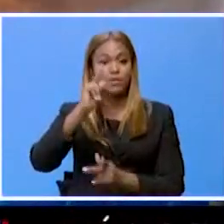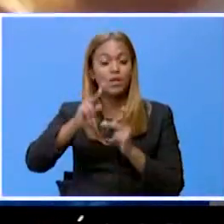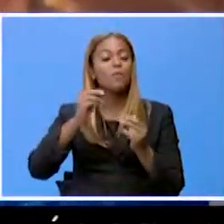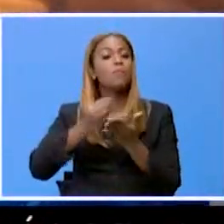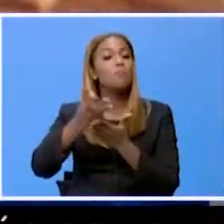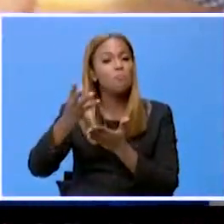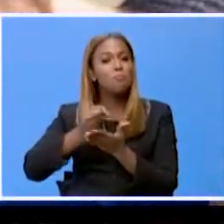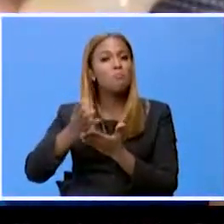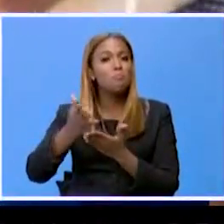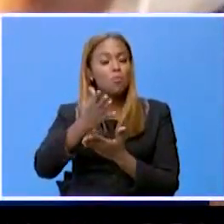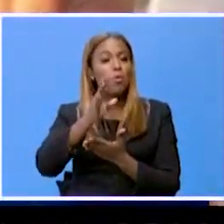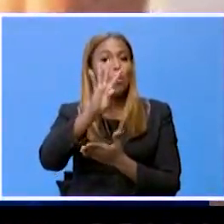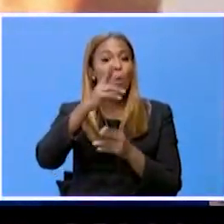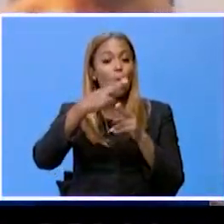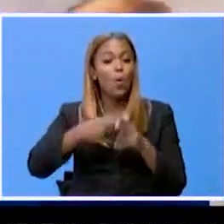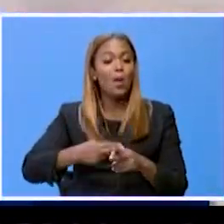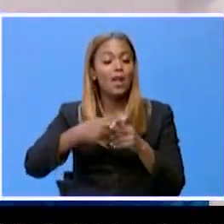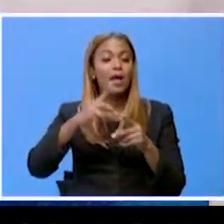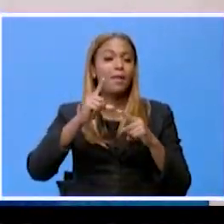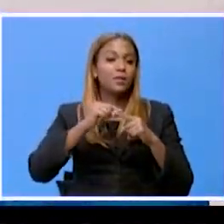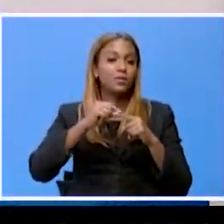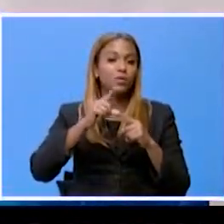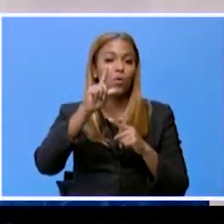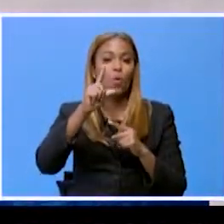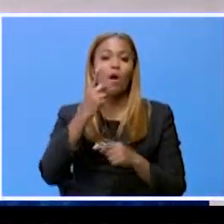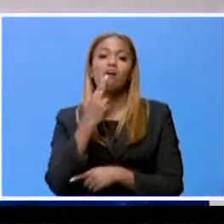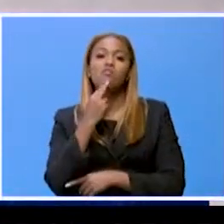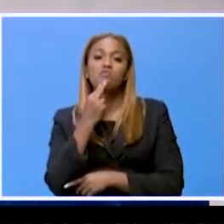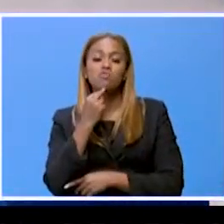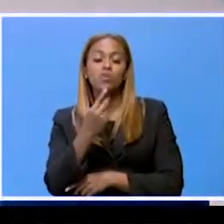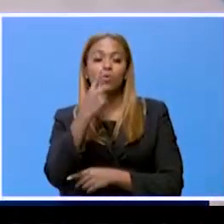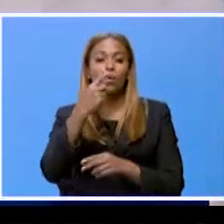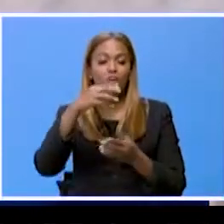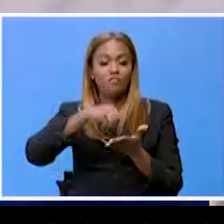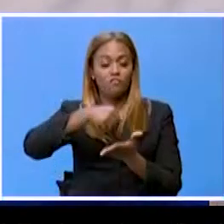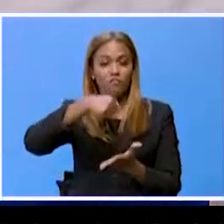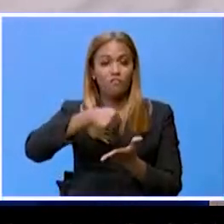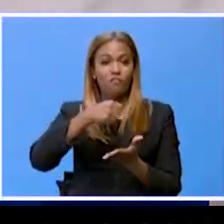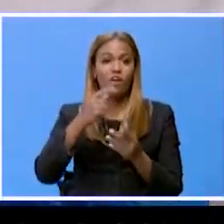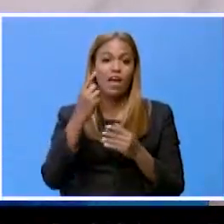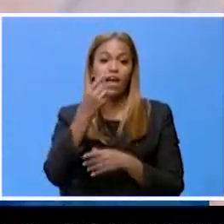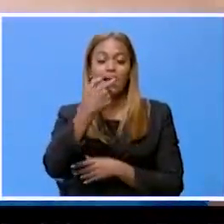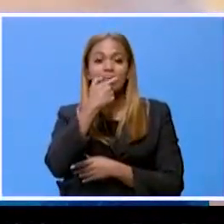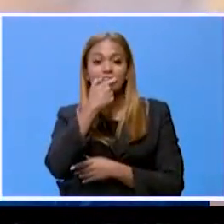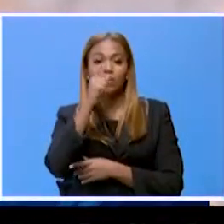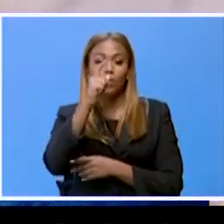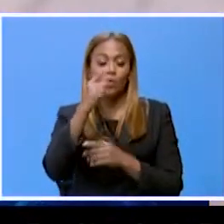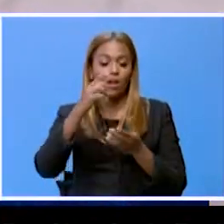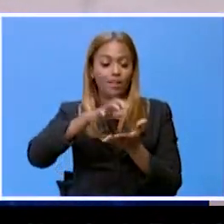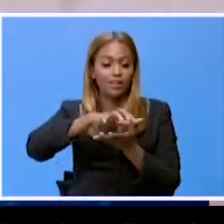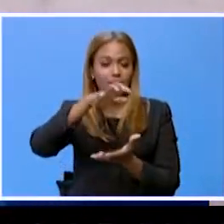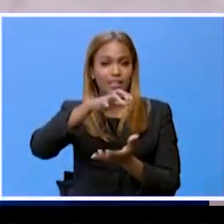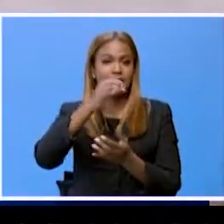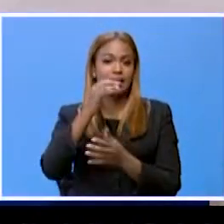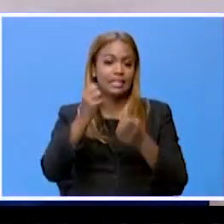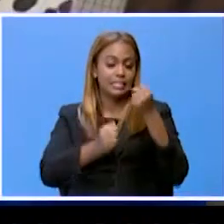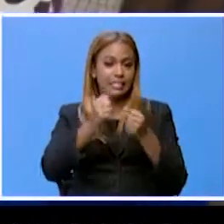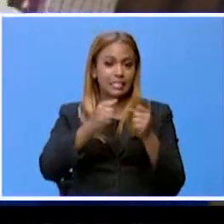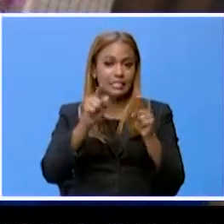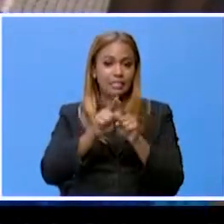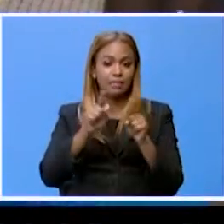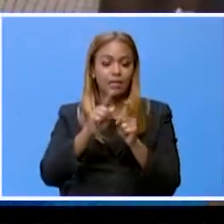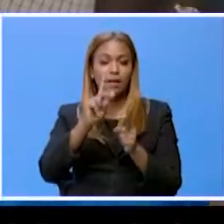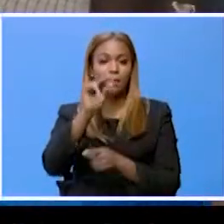pudieron adquirir 4 libras de habichuelas, 1 de azúcar, 1 funda de galletas, 1 lata de leche evaporada, 1 sobre de canela, clavo